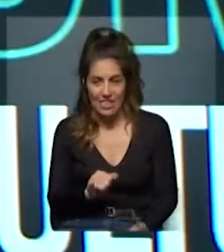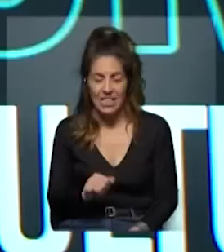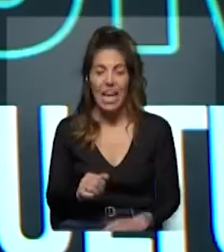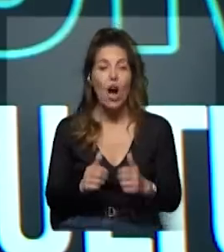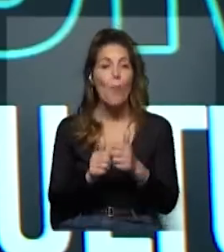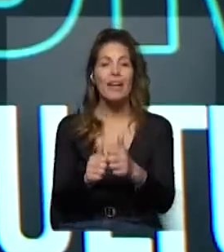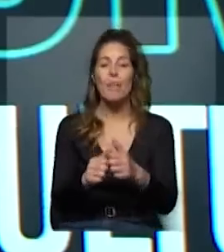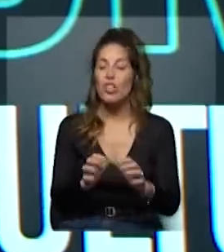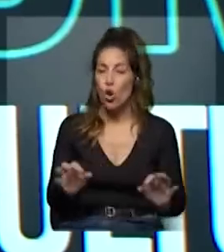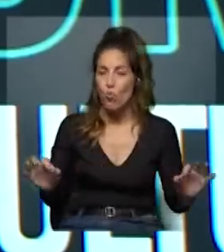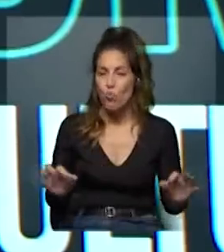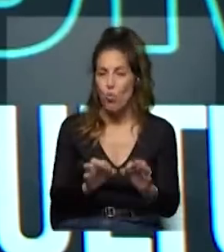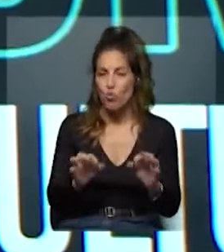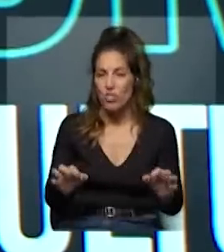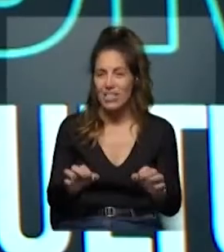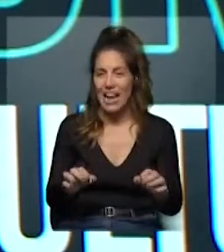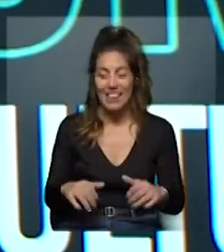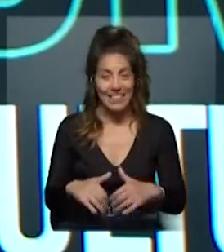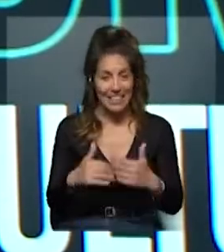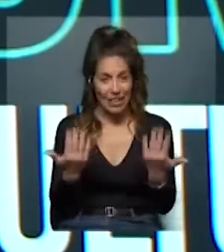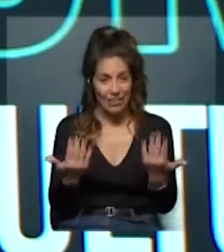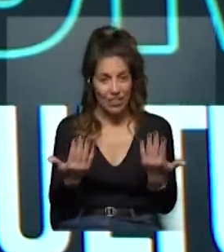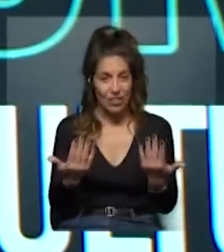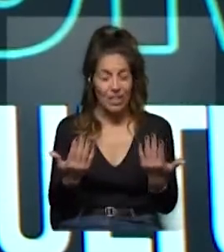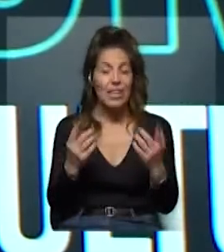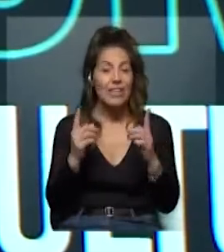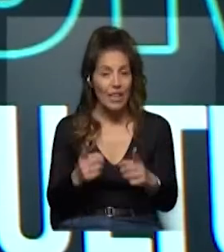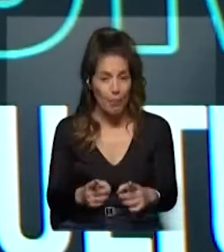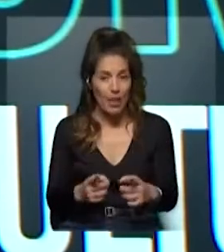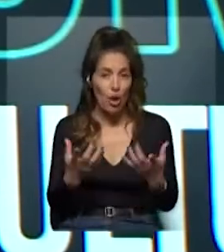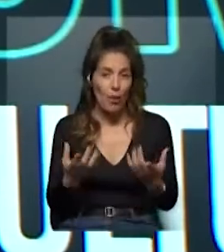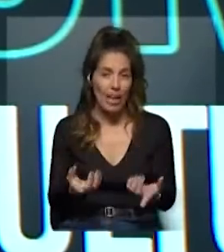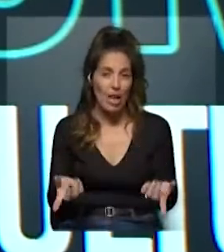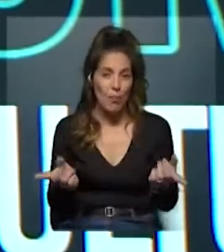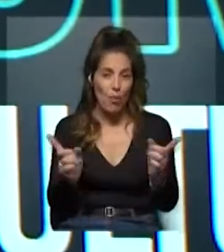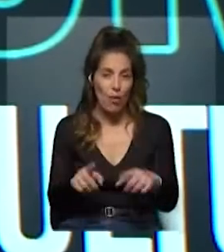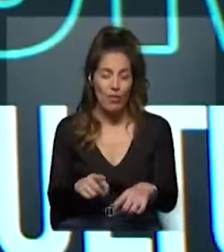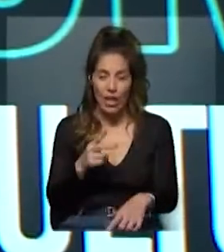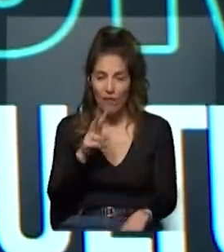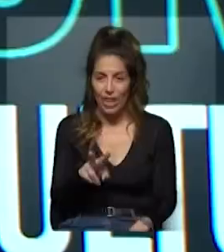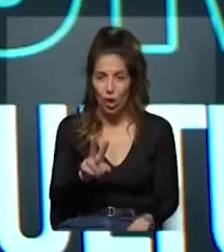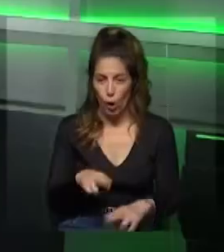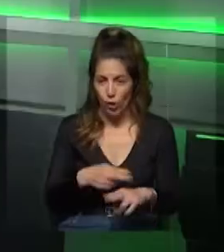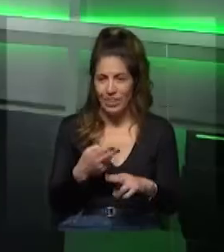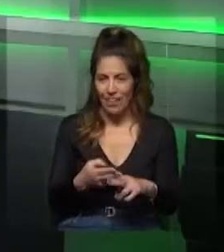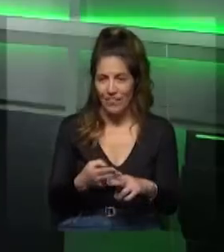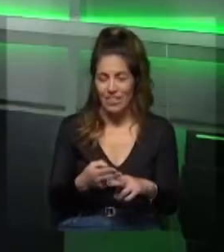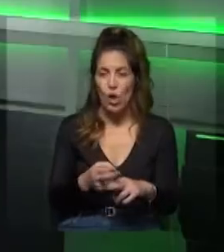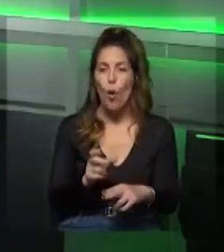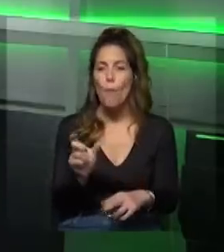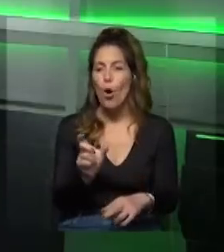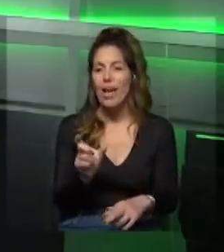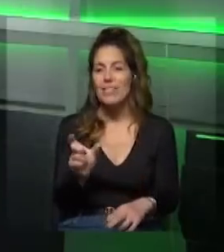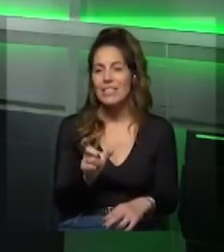acompañamiento musical de esta celebración y si te parece como tenemos ganas de volver a verlo siempre nos vamos con un pedacito de Florencia